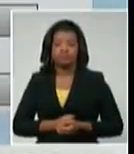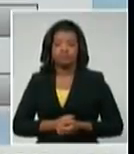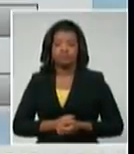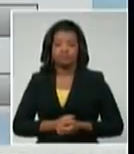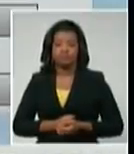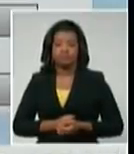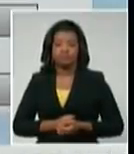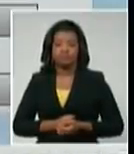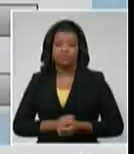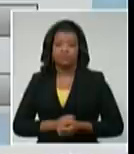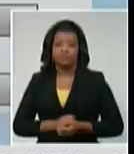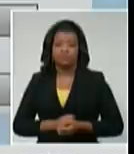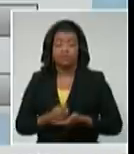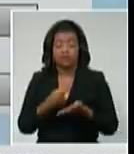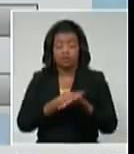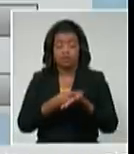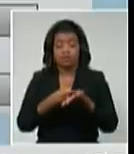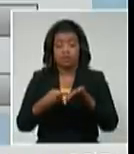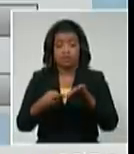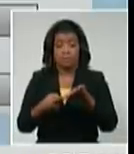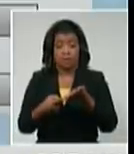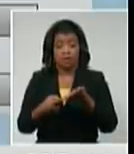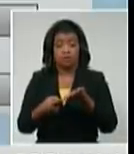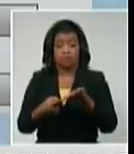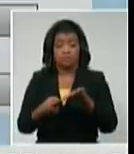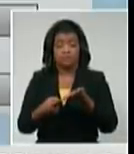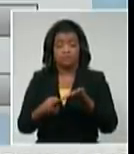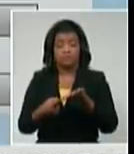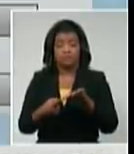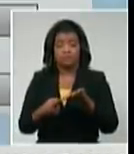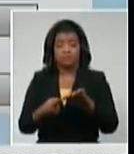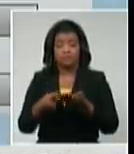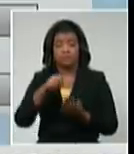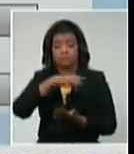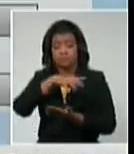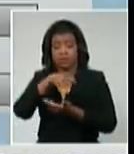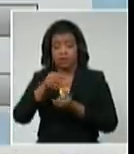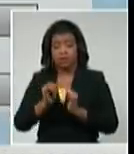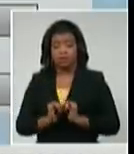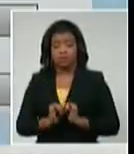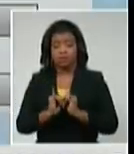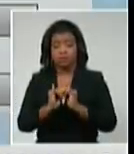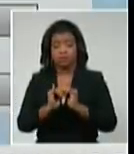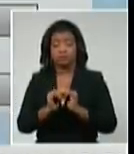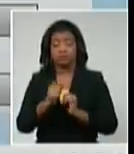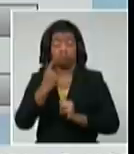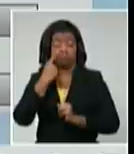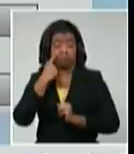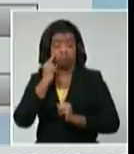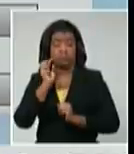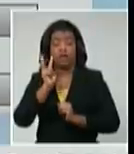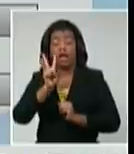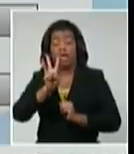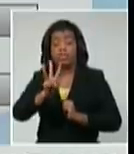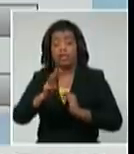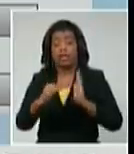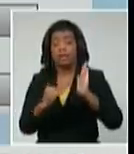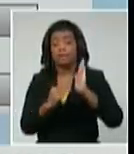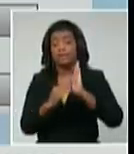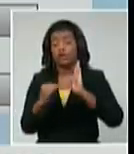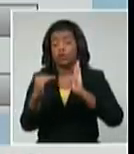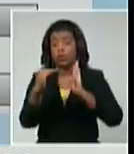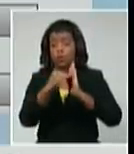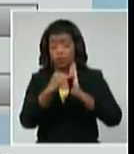En la semana se diagnosticaron 3 millones, fíjense, miren la cifra,